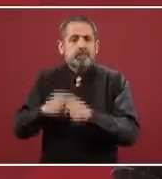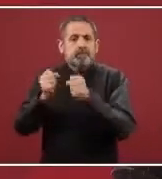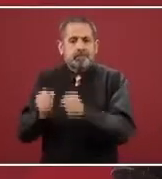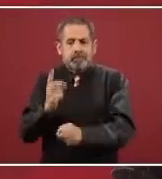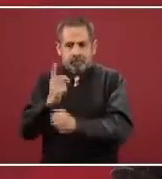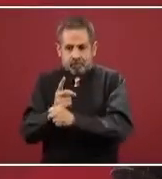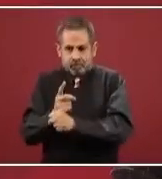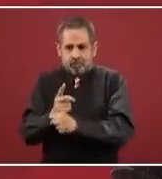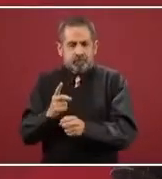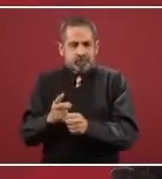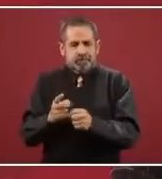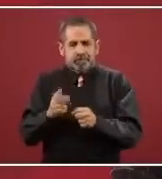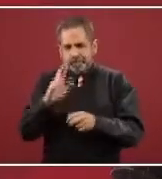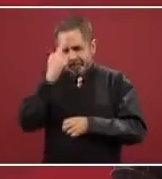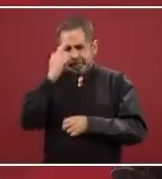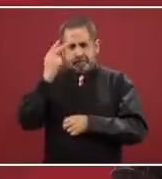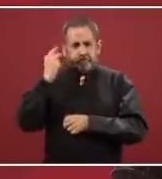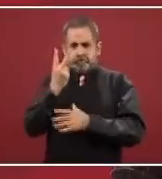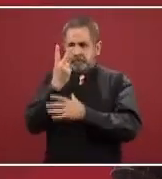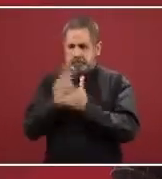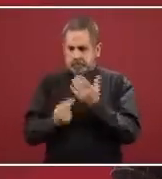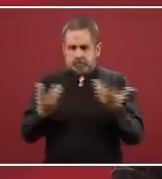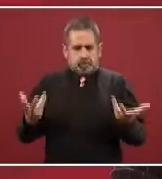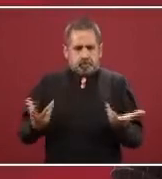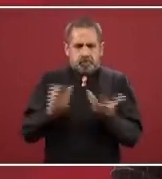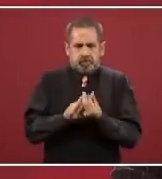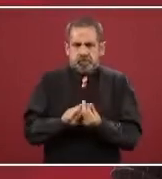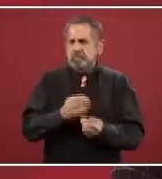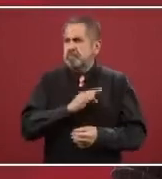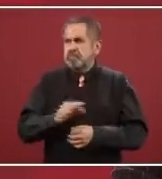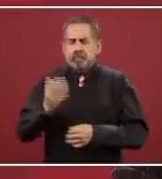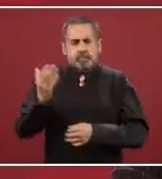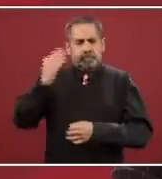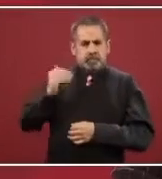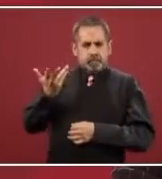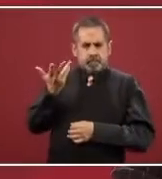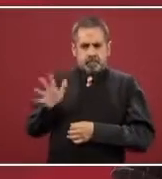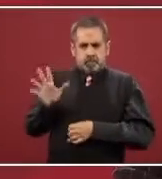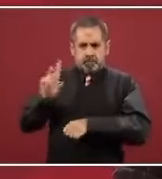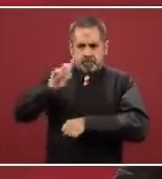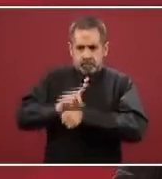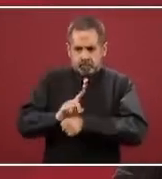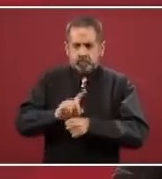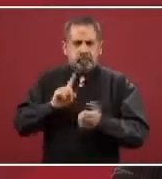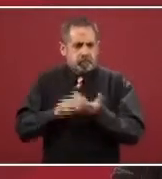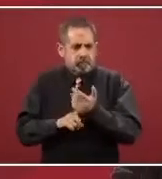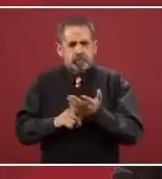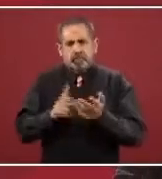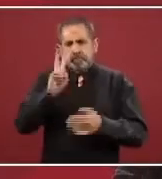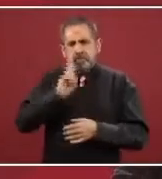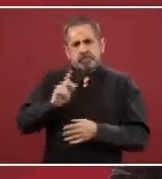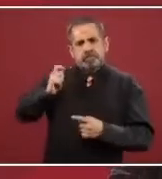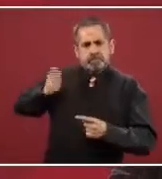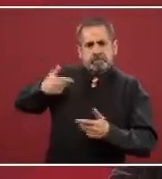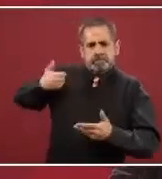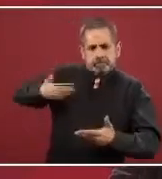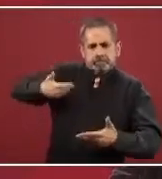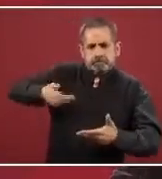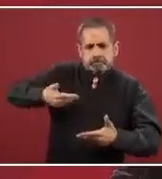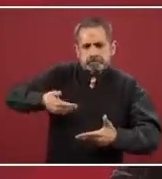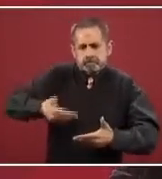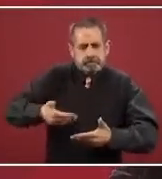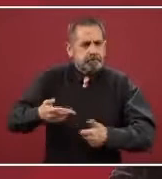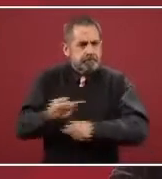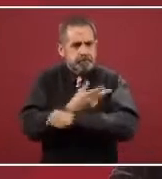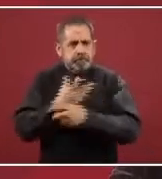ya habíamos tenido una sesión conjunta hace aproximadamente 10 días, es un poco el seguimiento a esa sesión